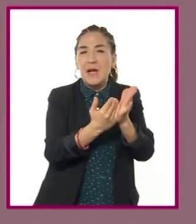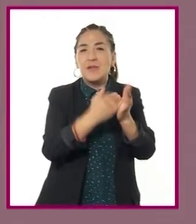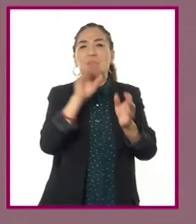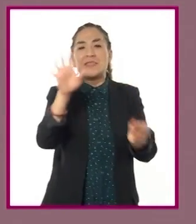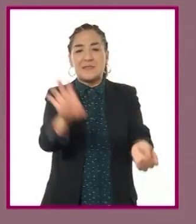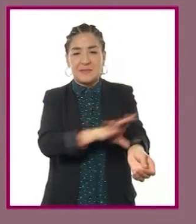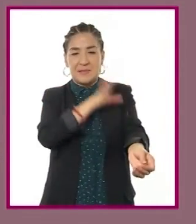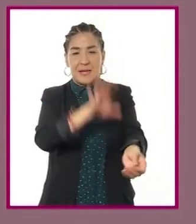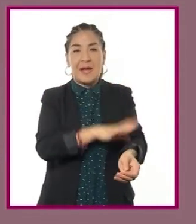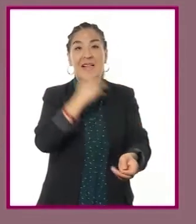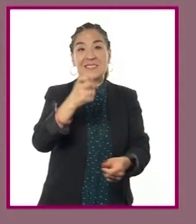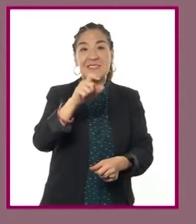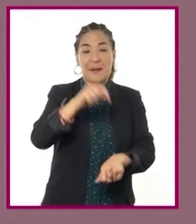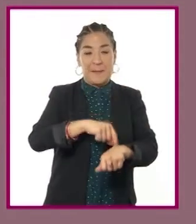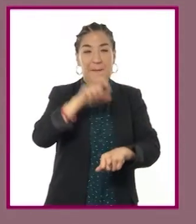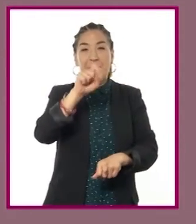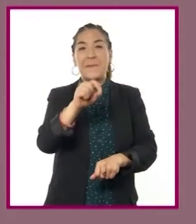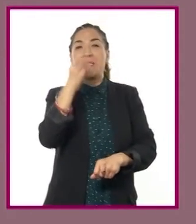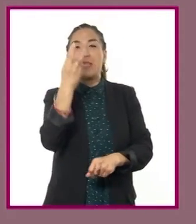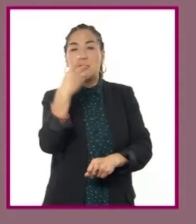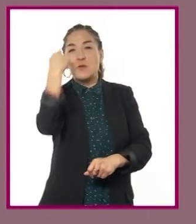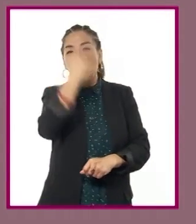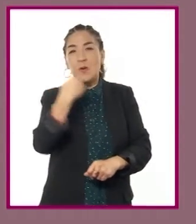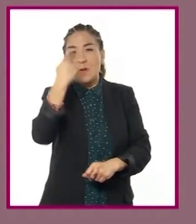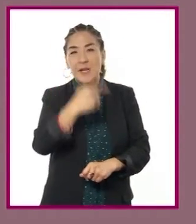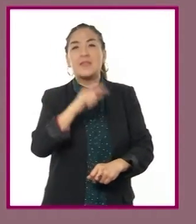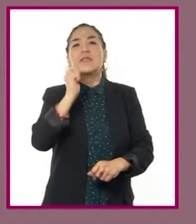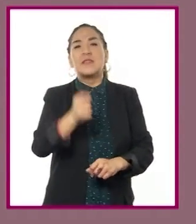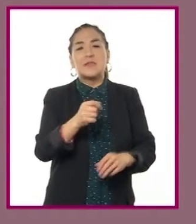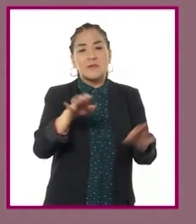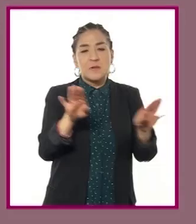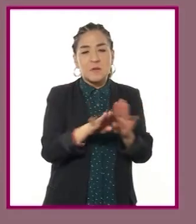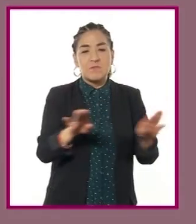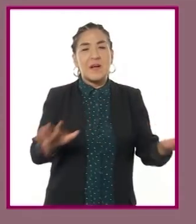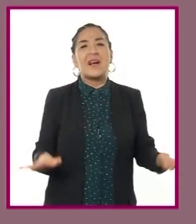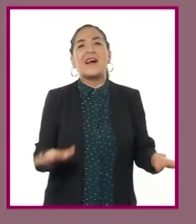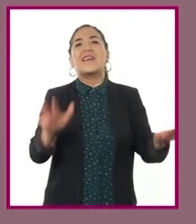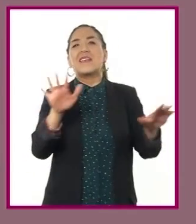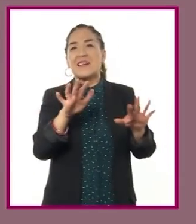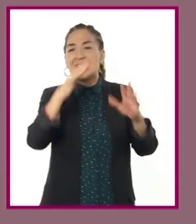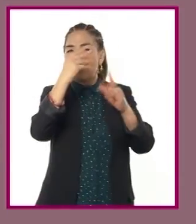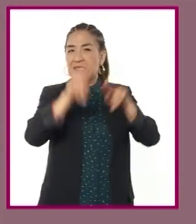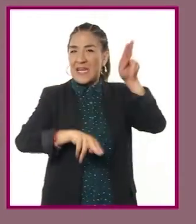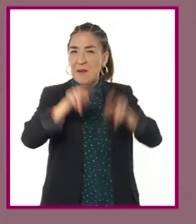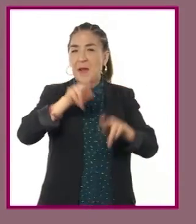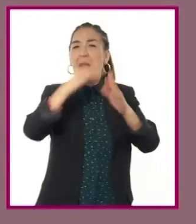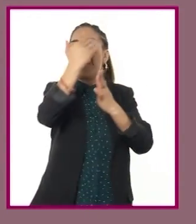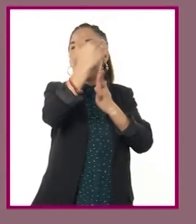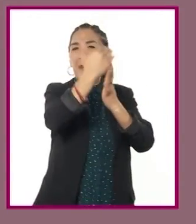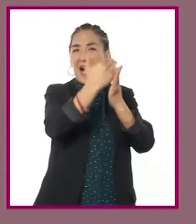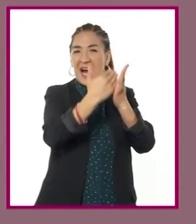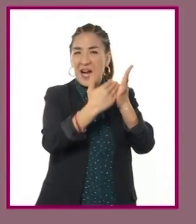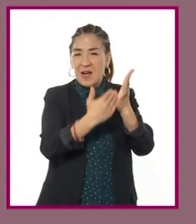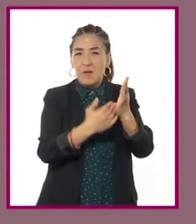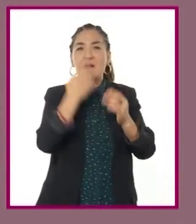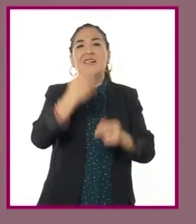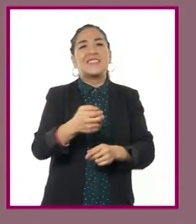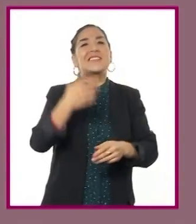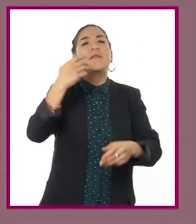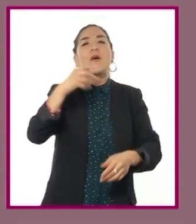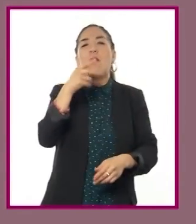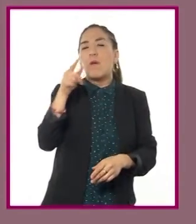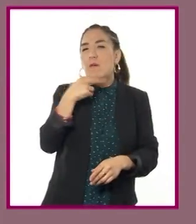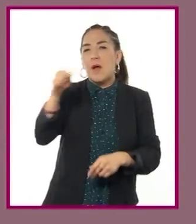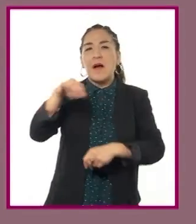las 23 horas, se habían ajustado los monitores a los niveles más bajos de potencia, pero el operador se olvidó de reprogramar el ordenador para